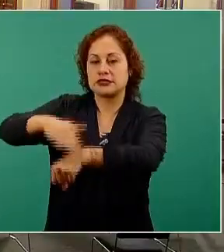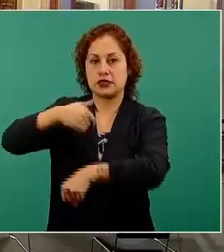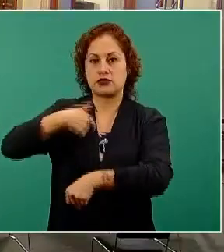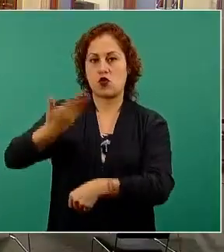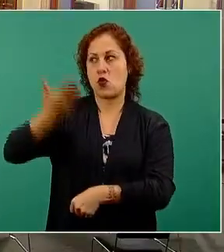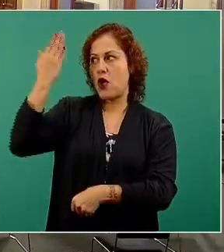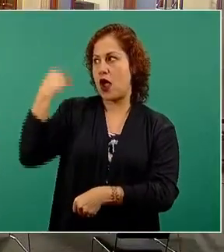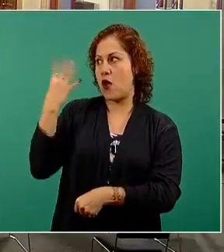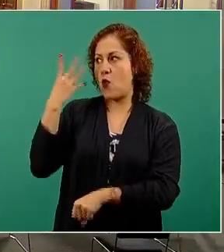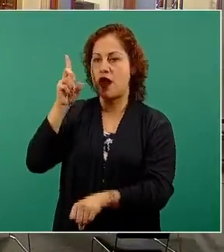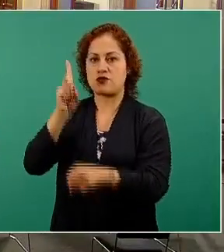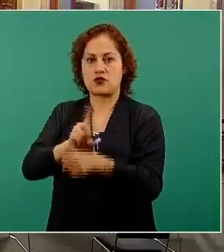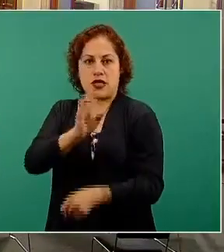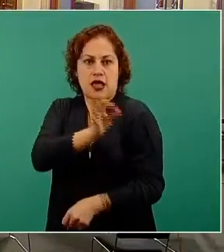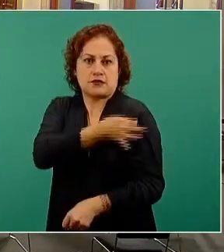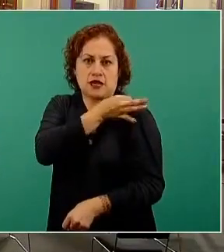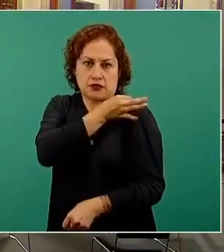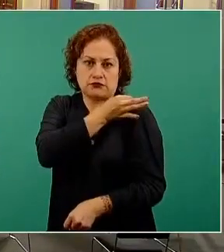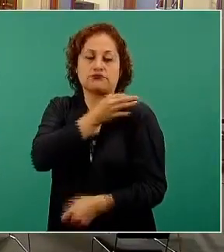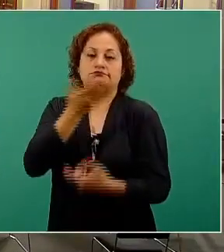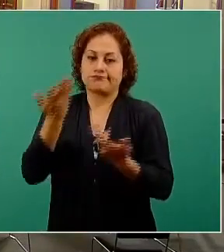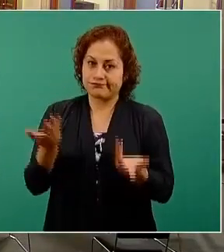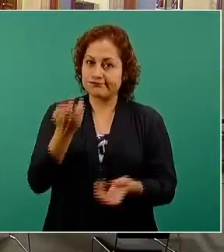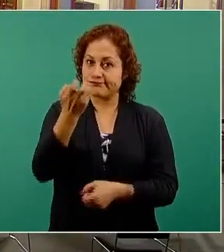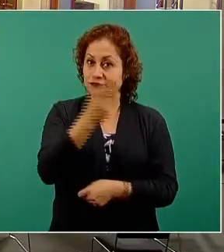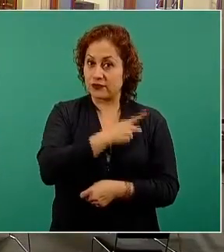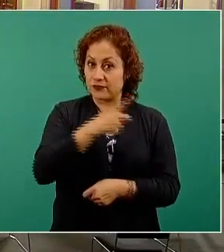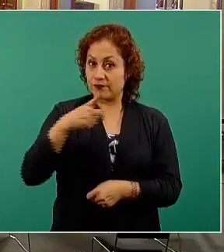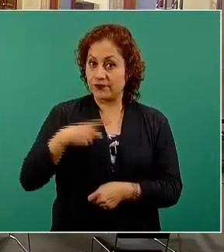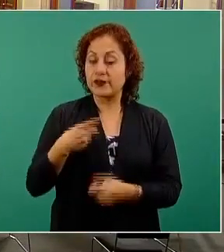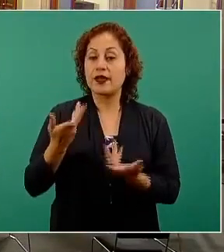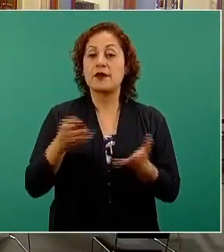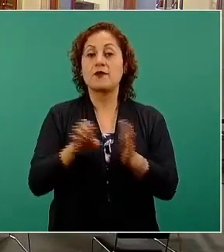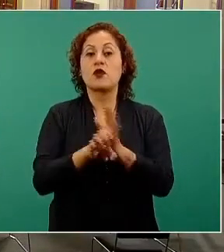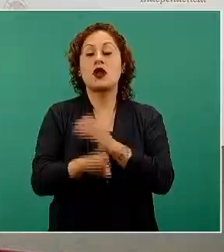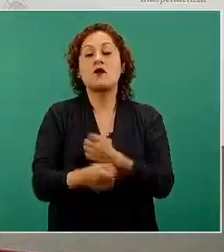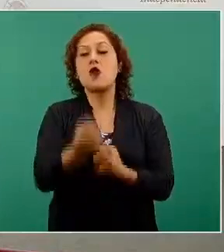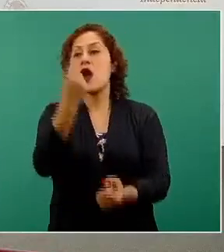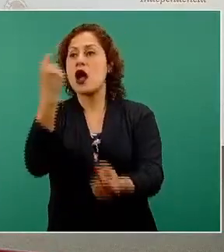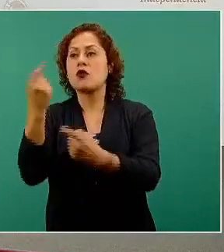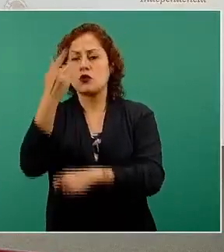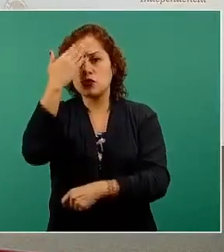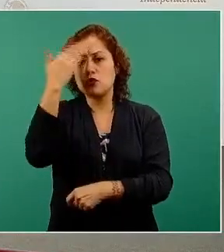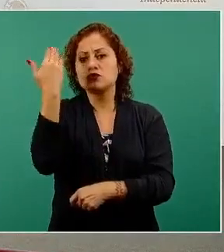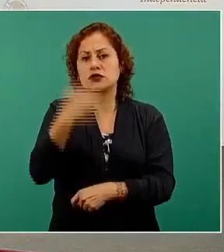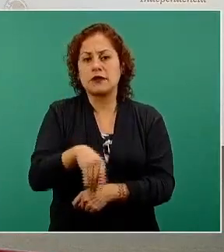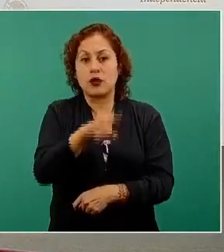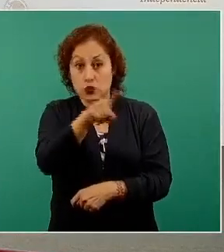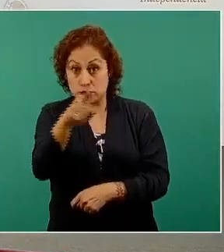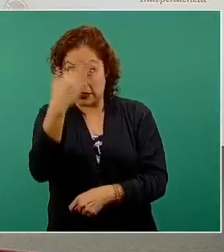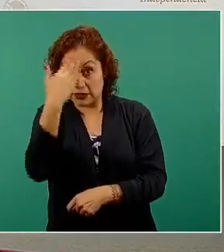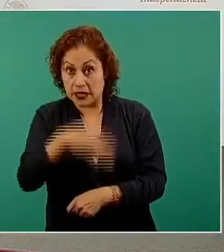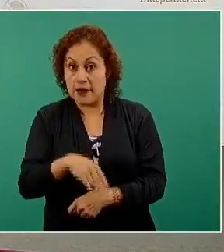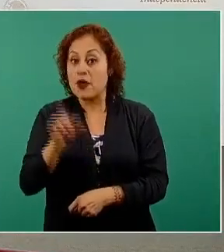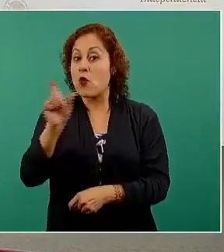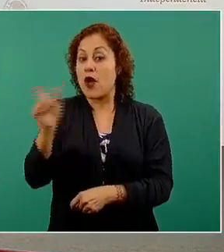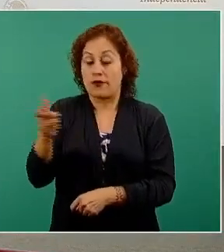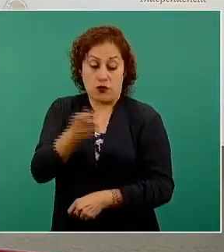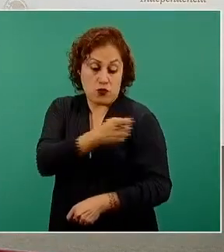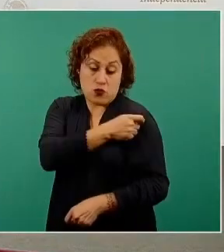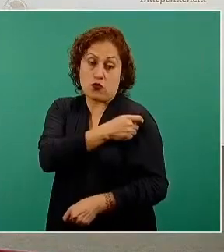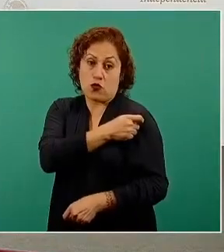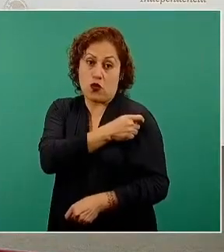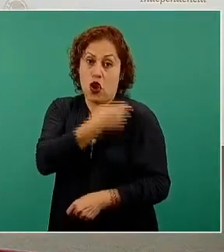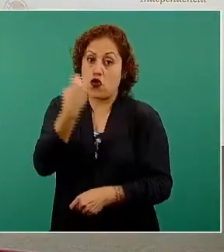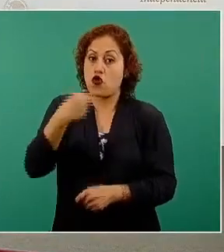vacuna. Muchos tienen el reporte, normalmente puede ser que se sepan la marca de la vacuna, pero ya con el nombre